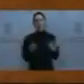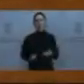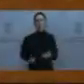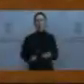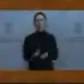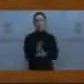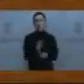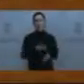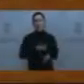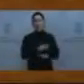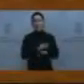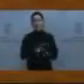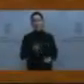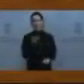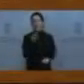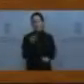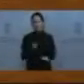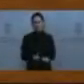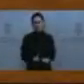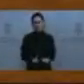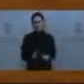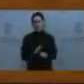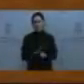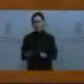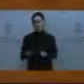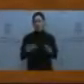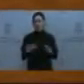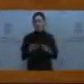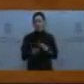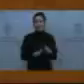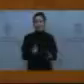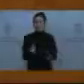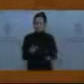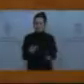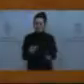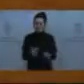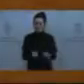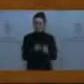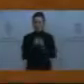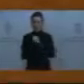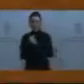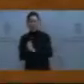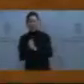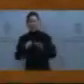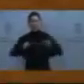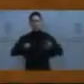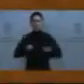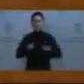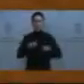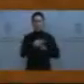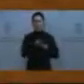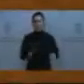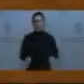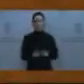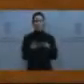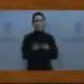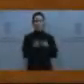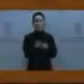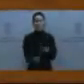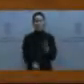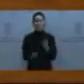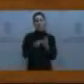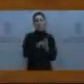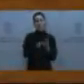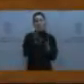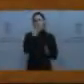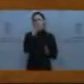un desconocimiento absoluto de la materia. Y lo que antes estaba perfectamente incardinado con esta iniciativa se destruiría por la inclusión de este punto